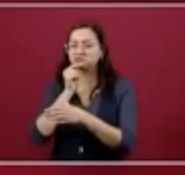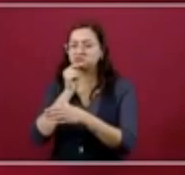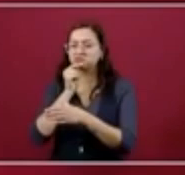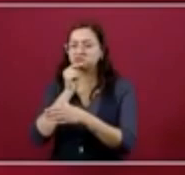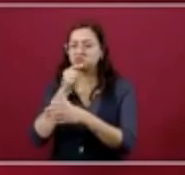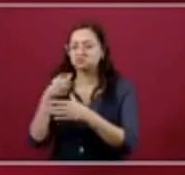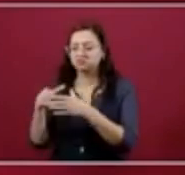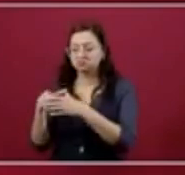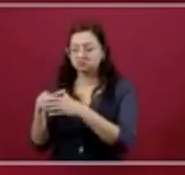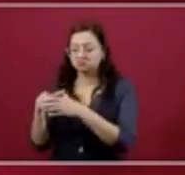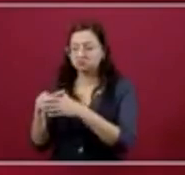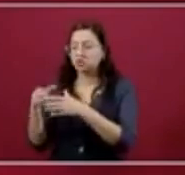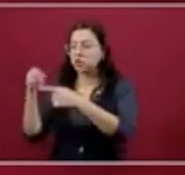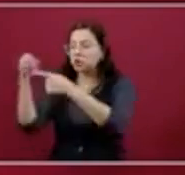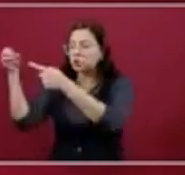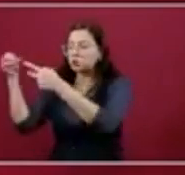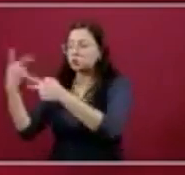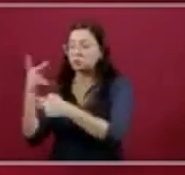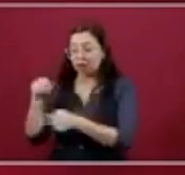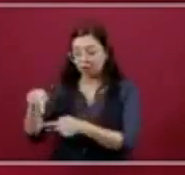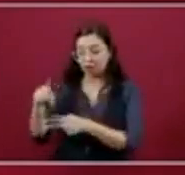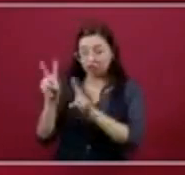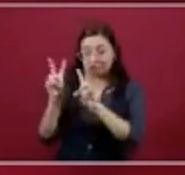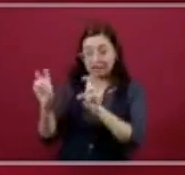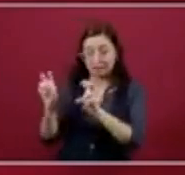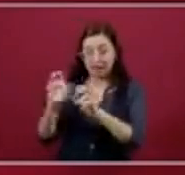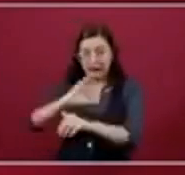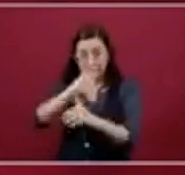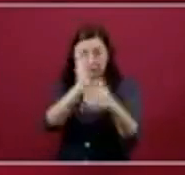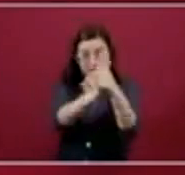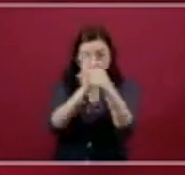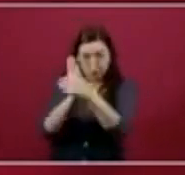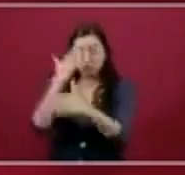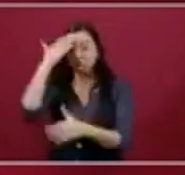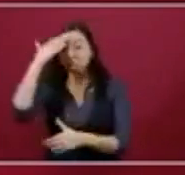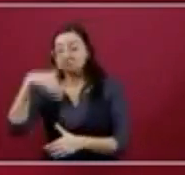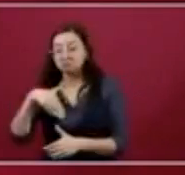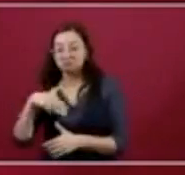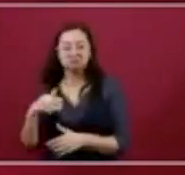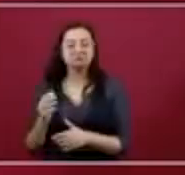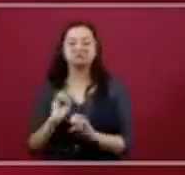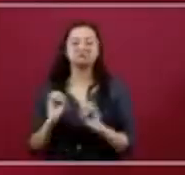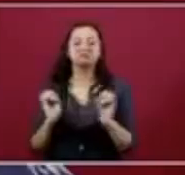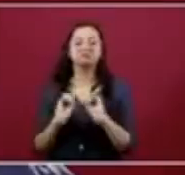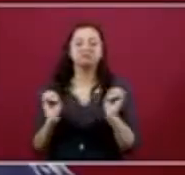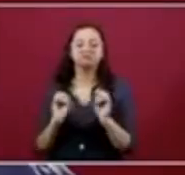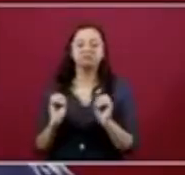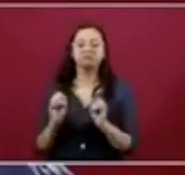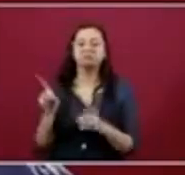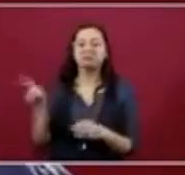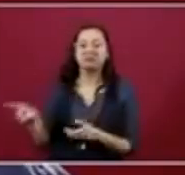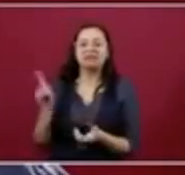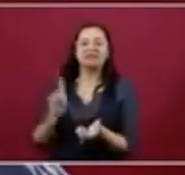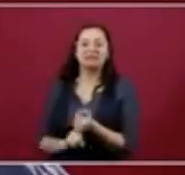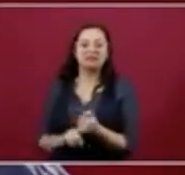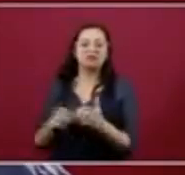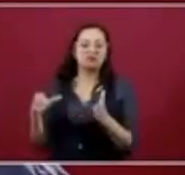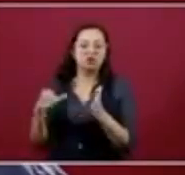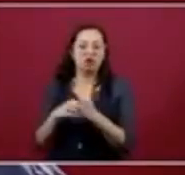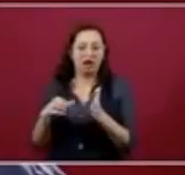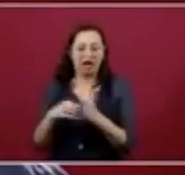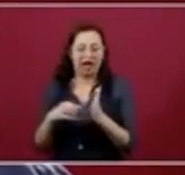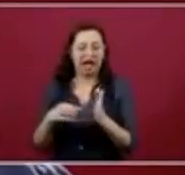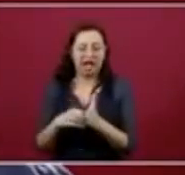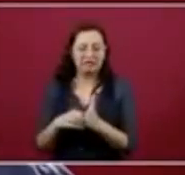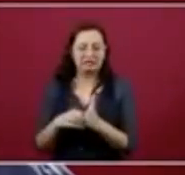ninguna actividad en la archivística. Entonces, hay todavía cajas. De hecho, ellos mismos muchas veces no